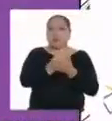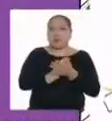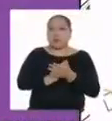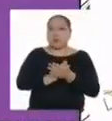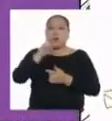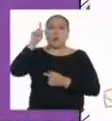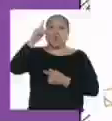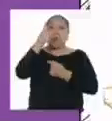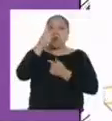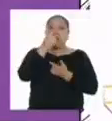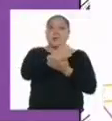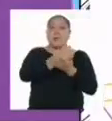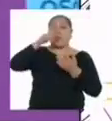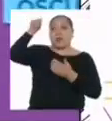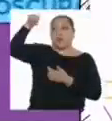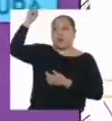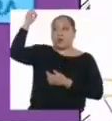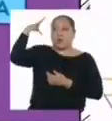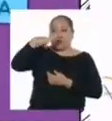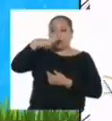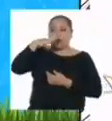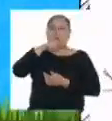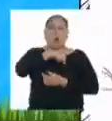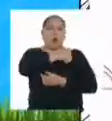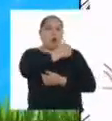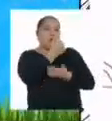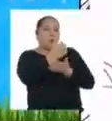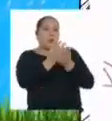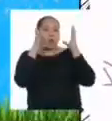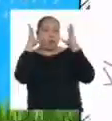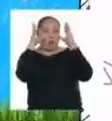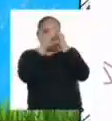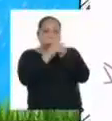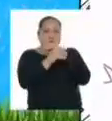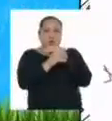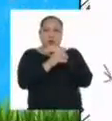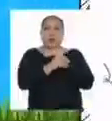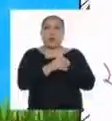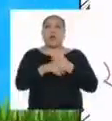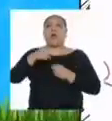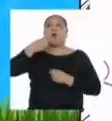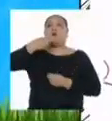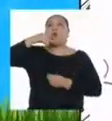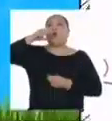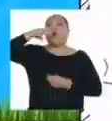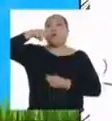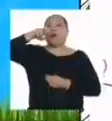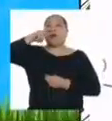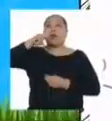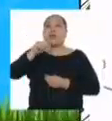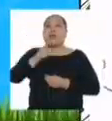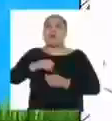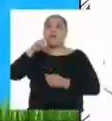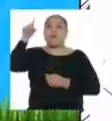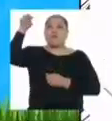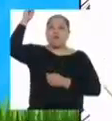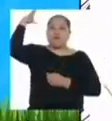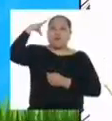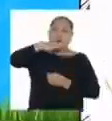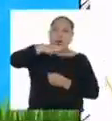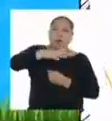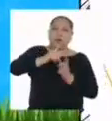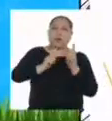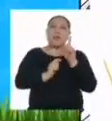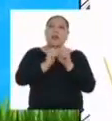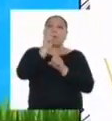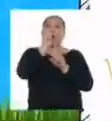la fase luminosa y la fase oscura. La humedad, la intensidad luminosa, la